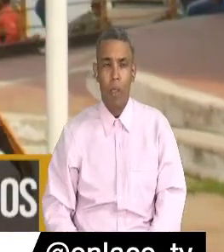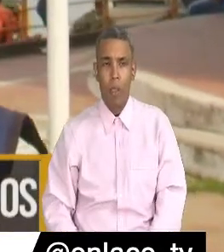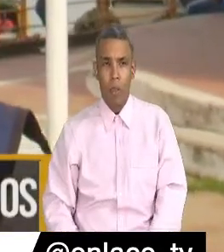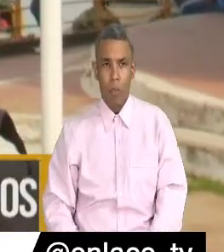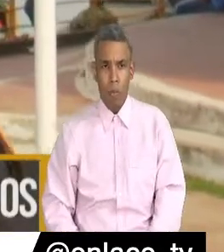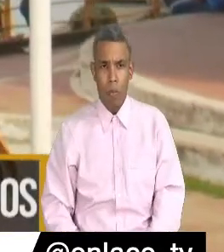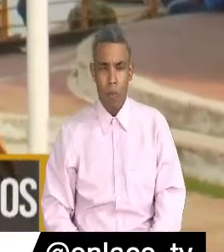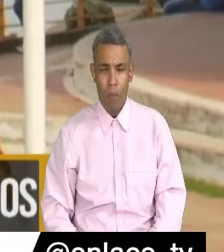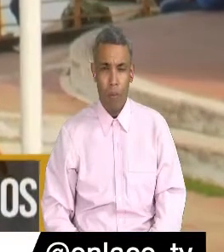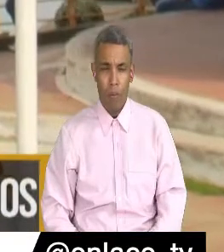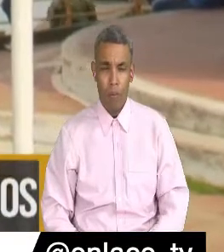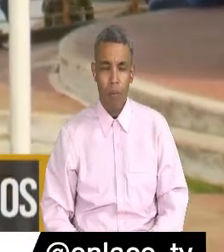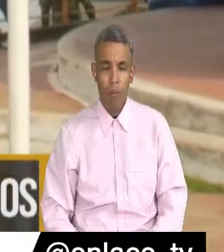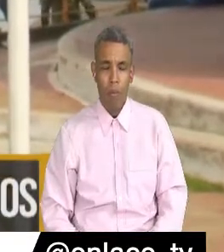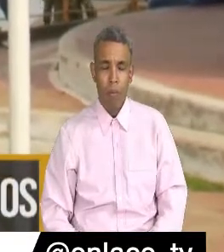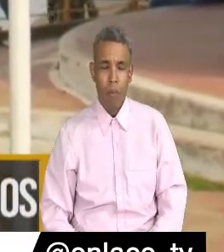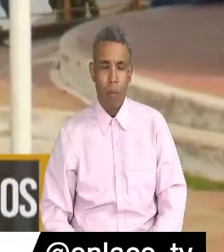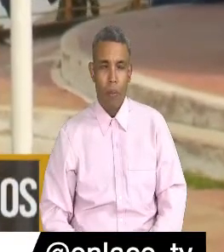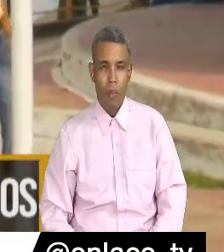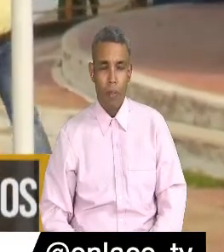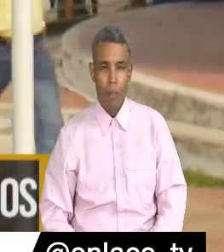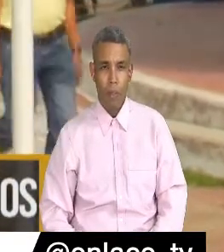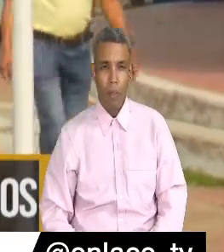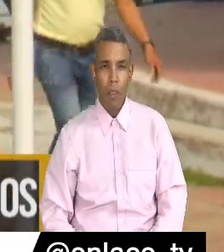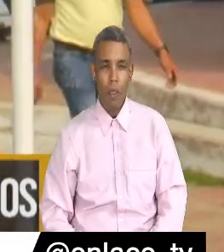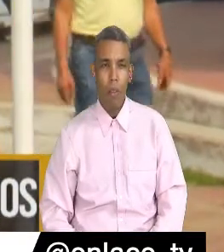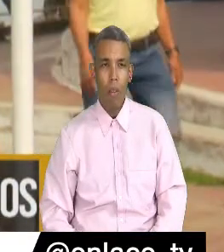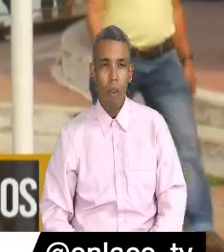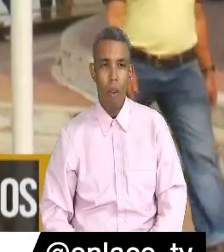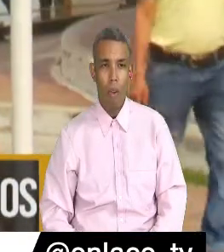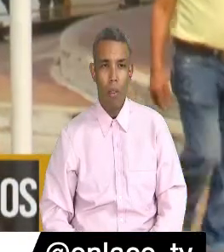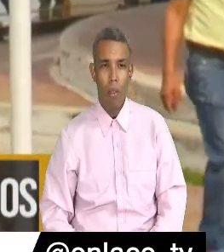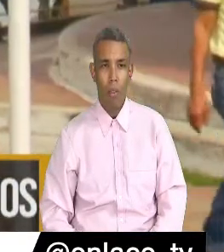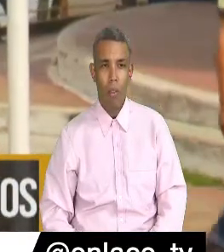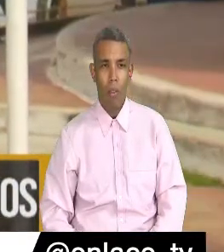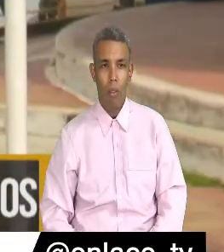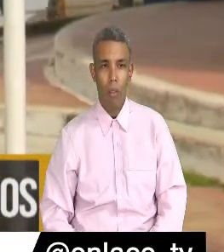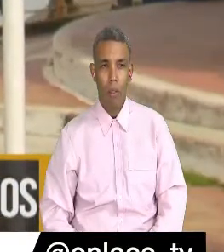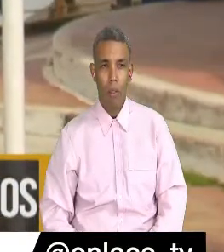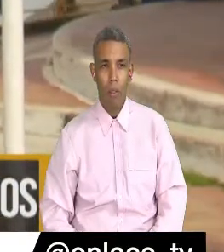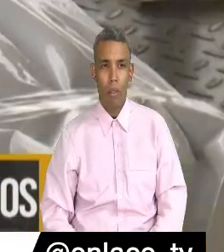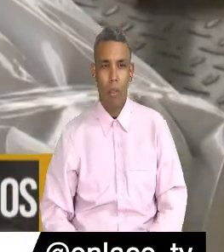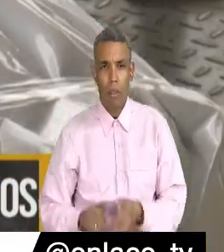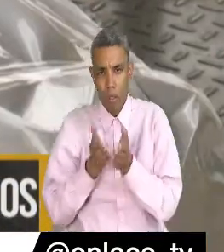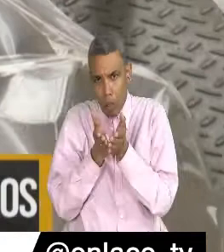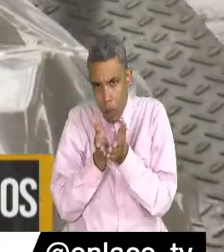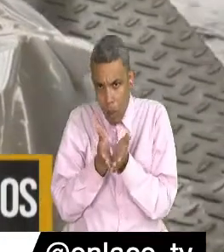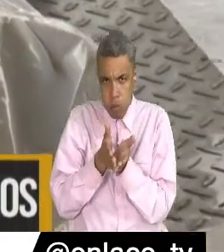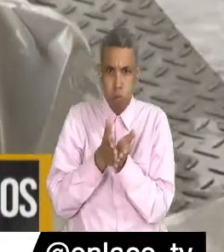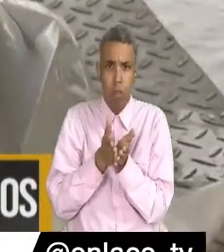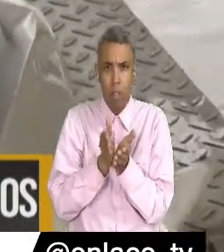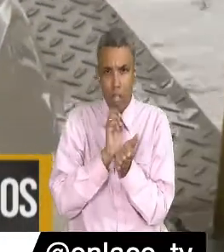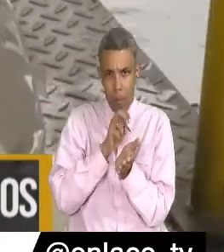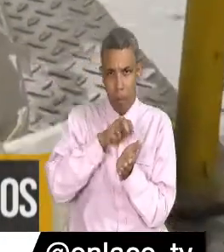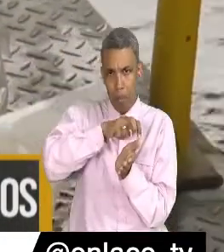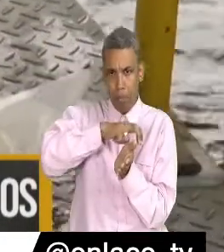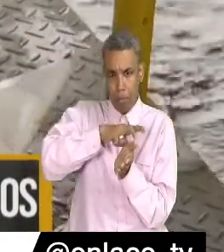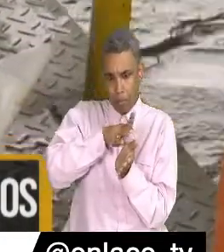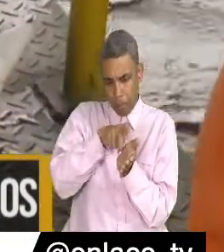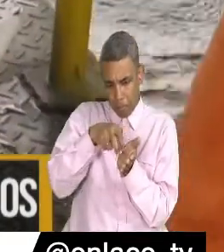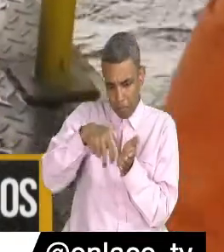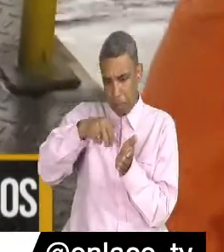Siempre nos damos cuenta que cuando se va a embarcar en un bote, en un motor chalupa, se les pide el